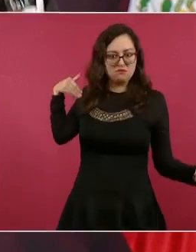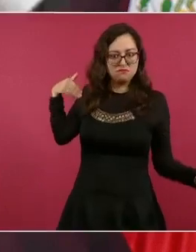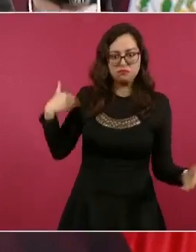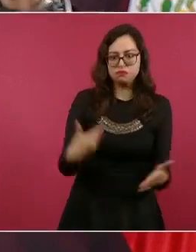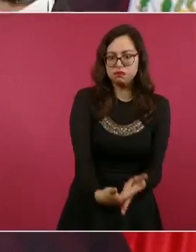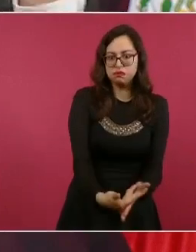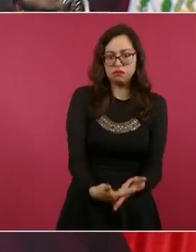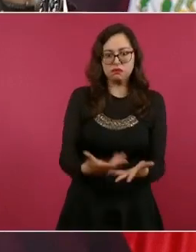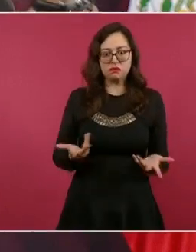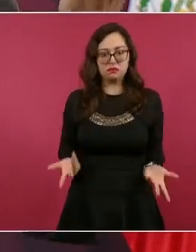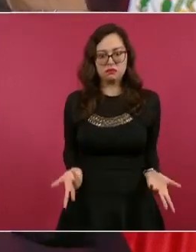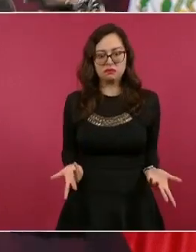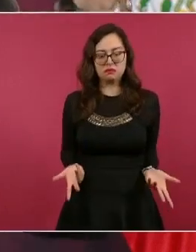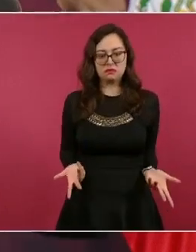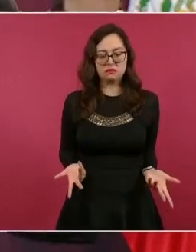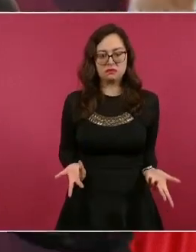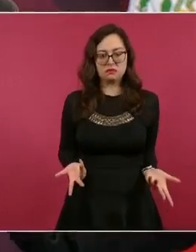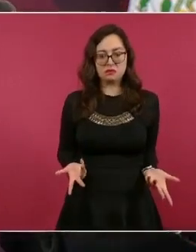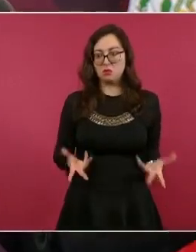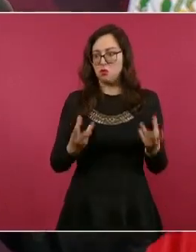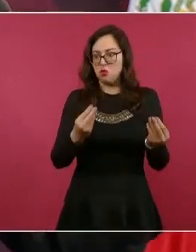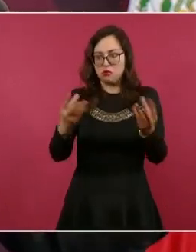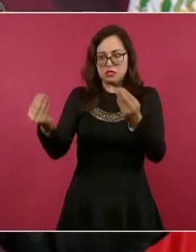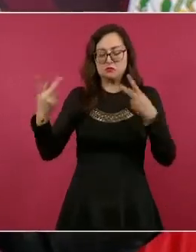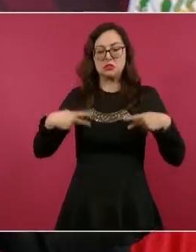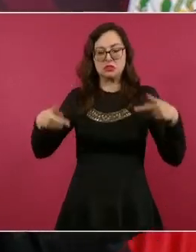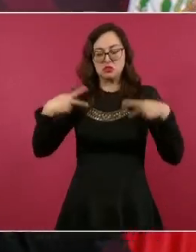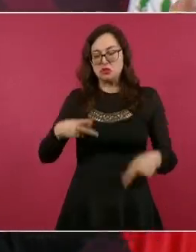México es como su segunda patria de muchos